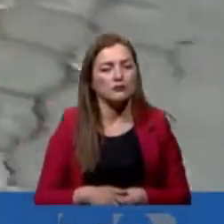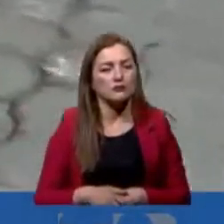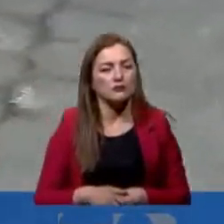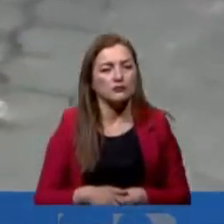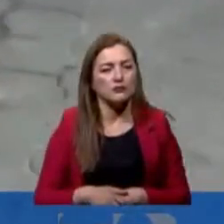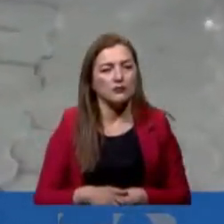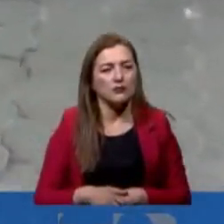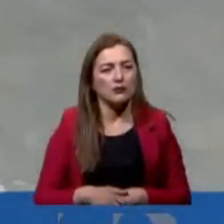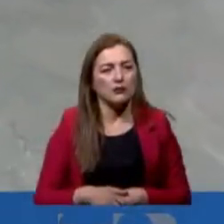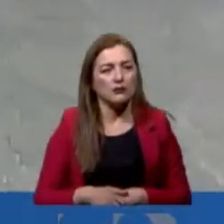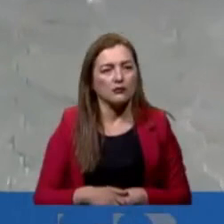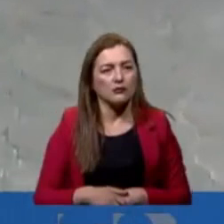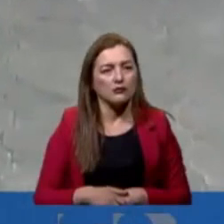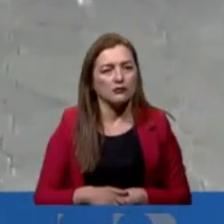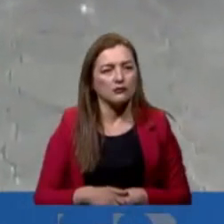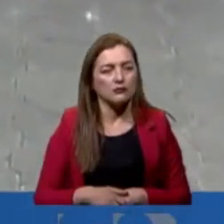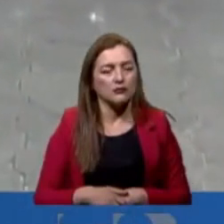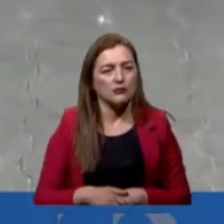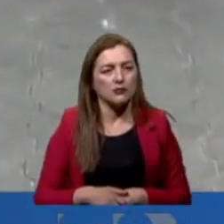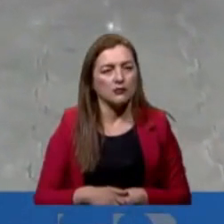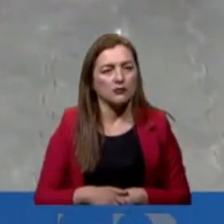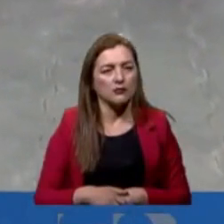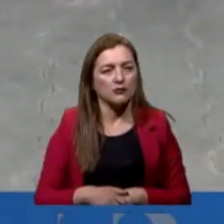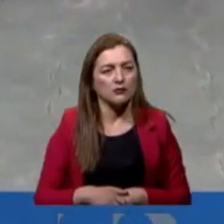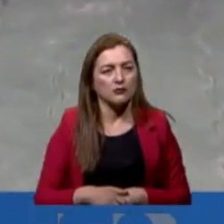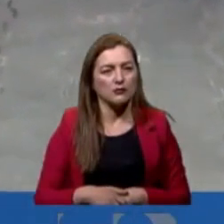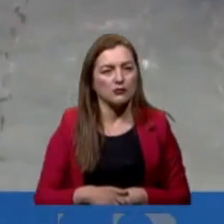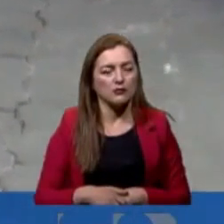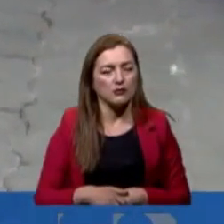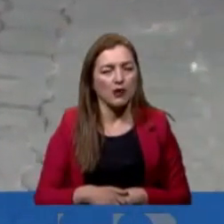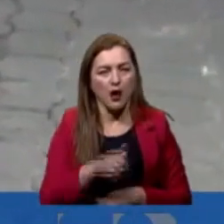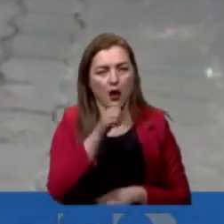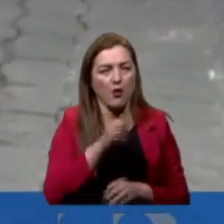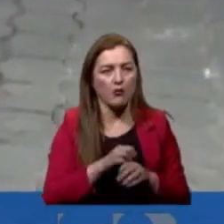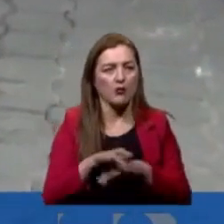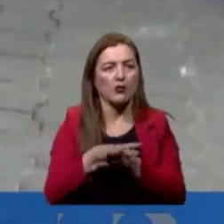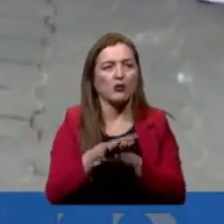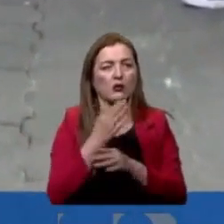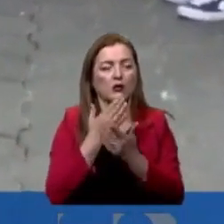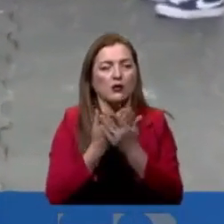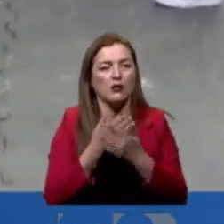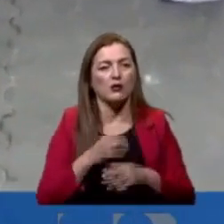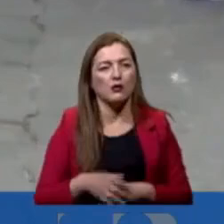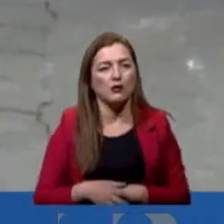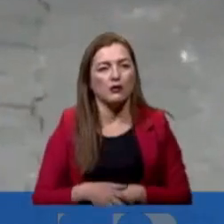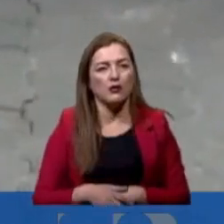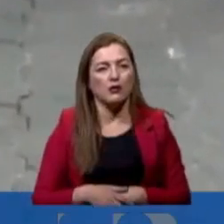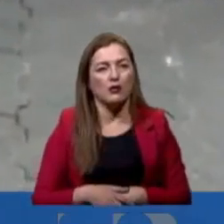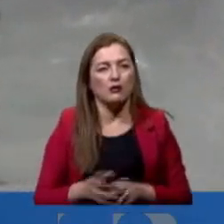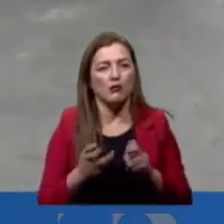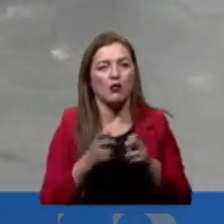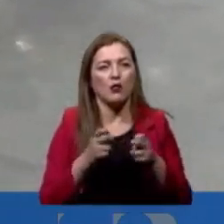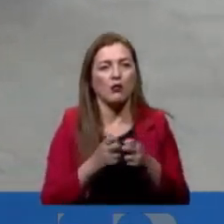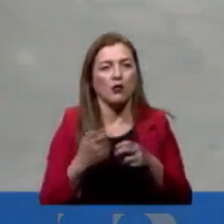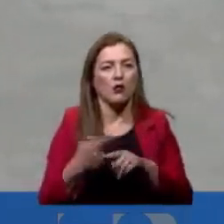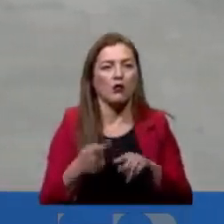hueco. Miren, y todo esto se ha formado solo por una fuga de agua. Es decir, una fuga de agua, gracias vecina, puede generar otros problemas,